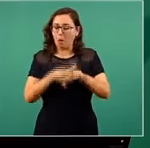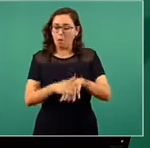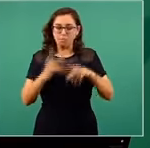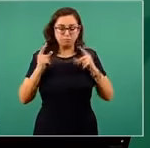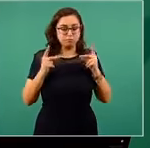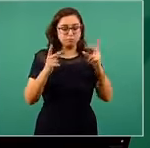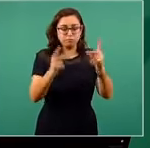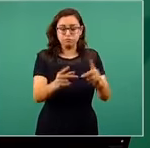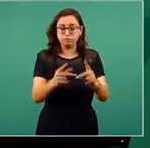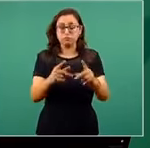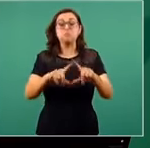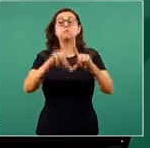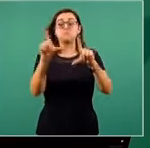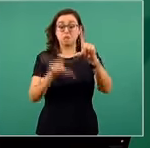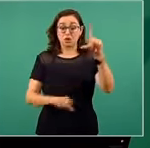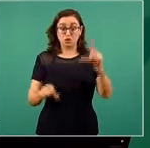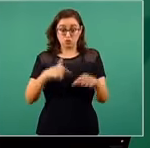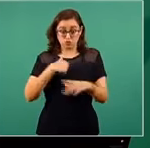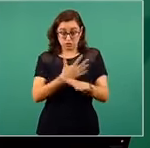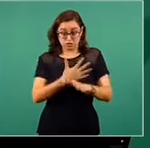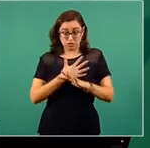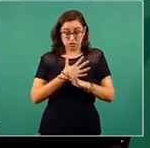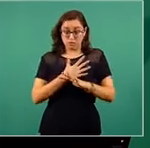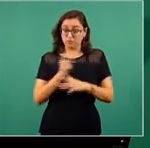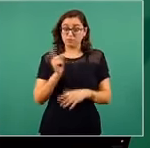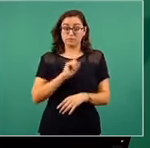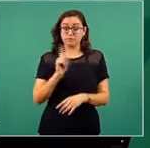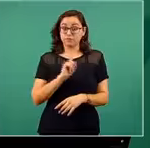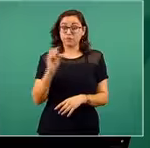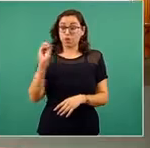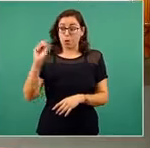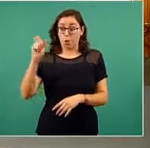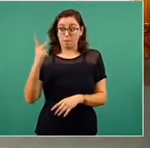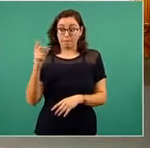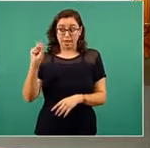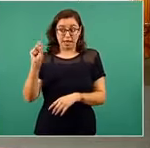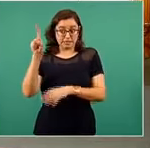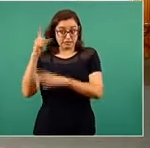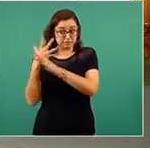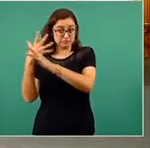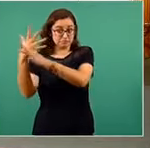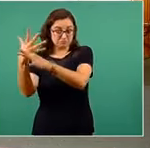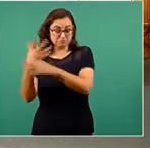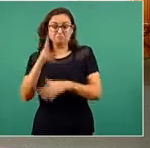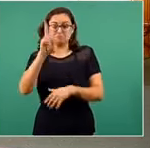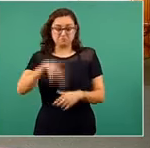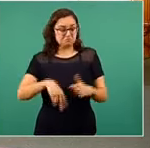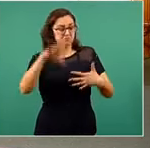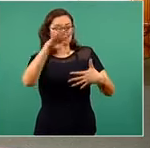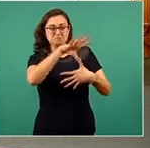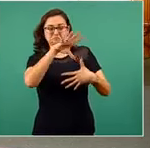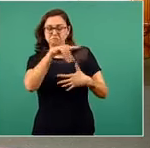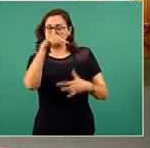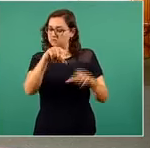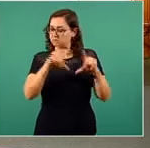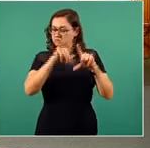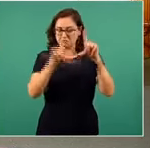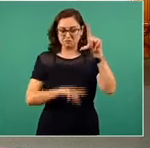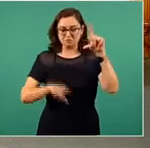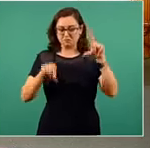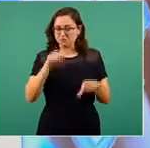la hizo México. 6 veces se amplió la capacidad de atender a personas enfermas de COVID.